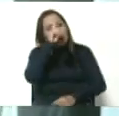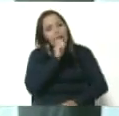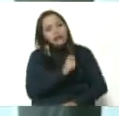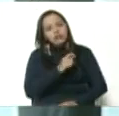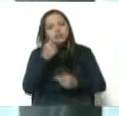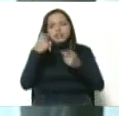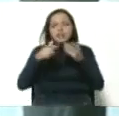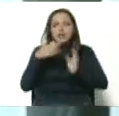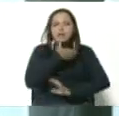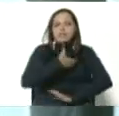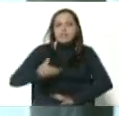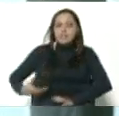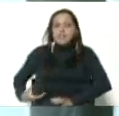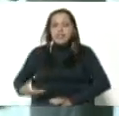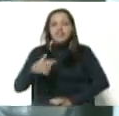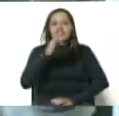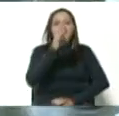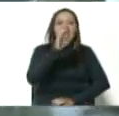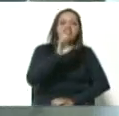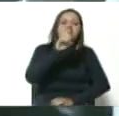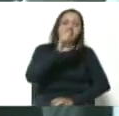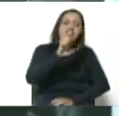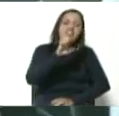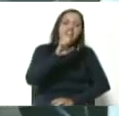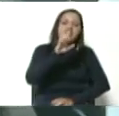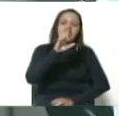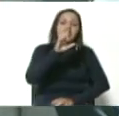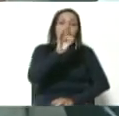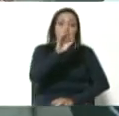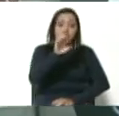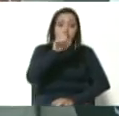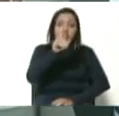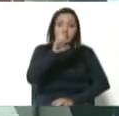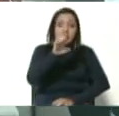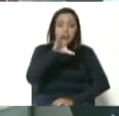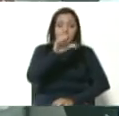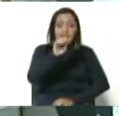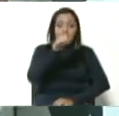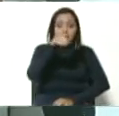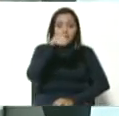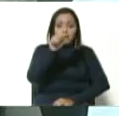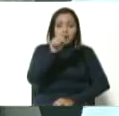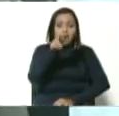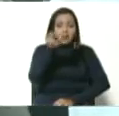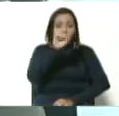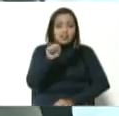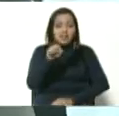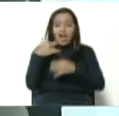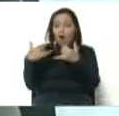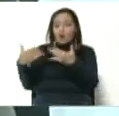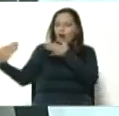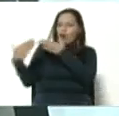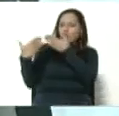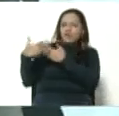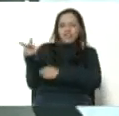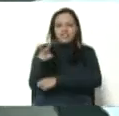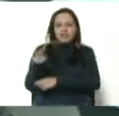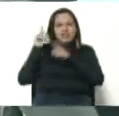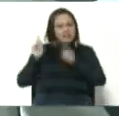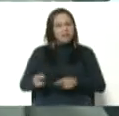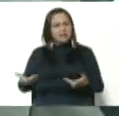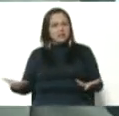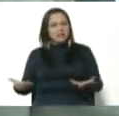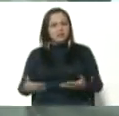diferentes presidentes de Fedecámaras se paran en la conferencia a hablar en contra de su patria, en contra de Venezuela.